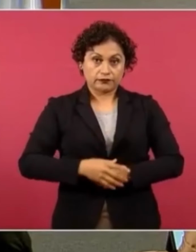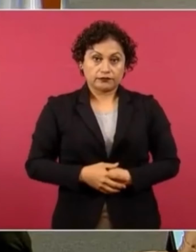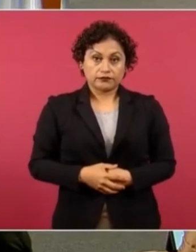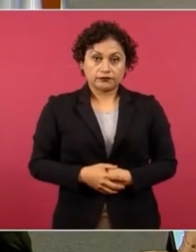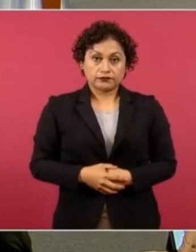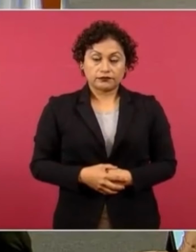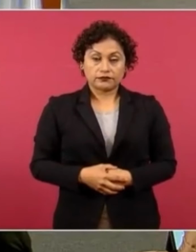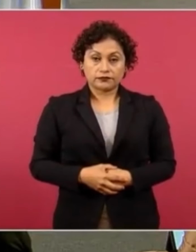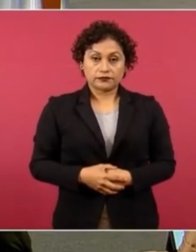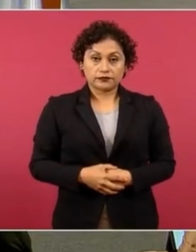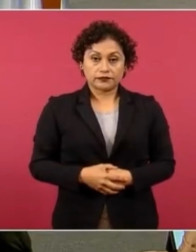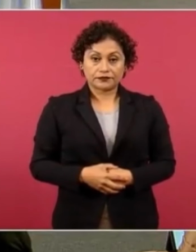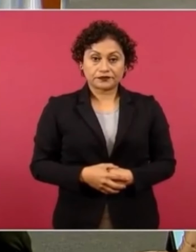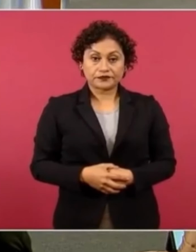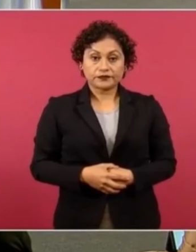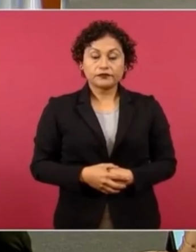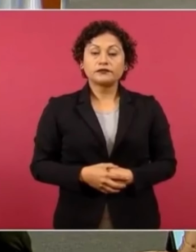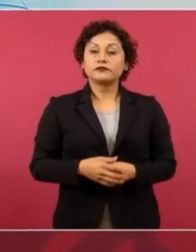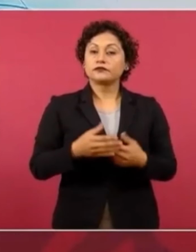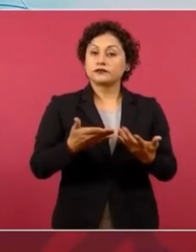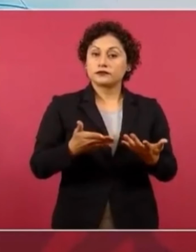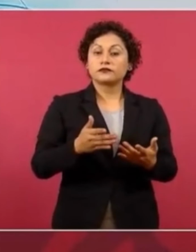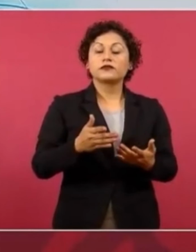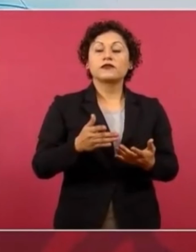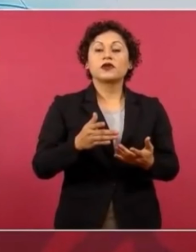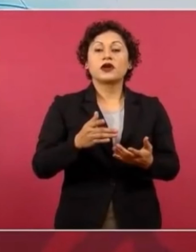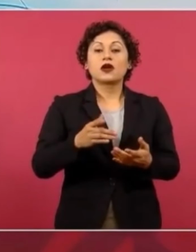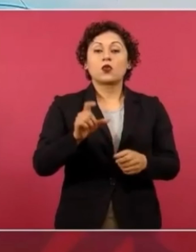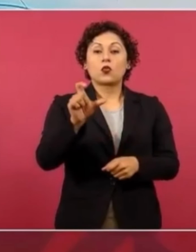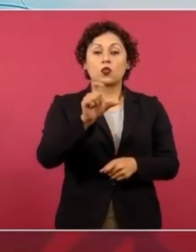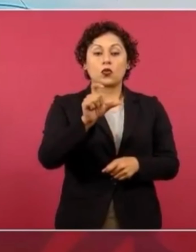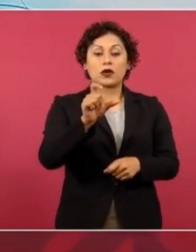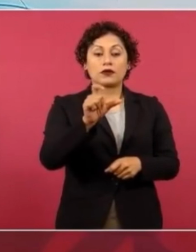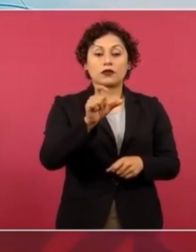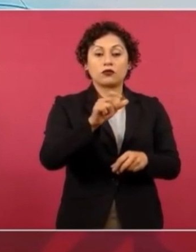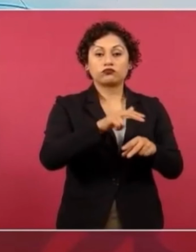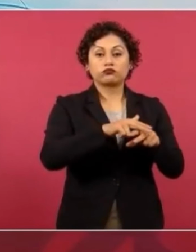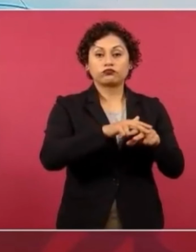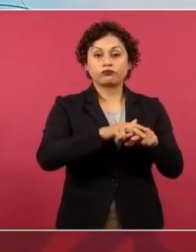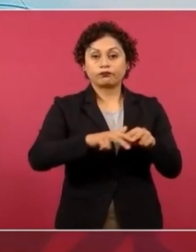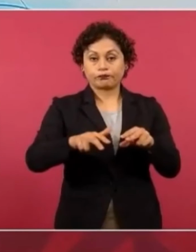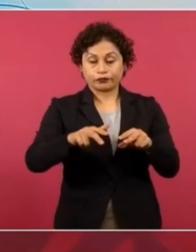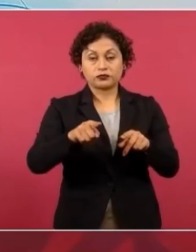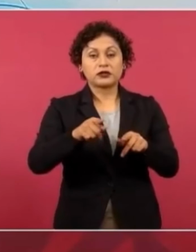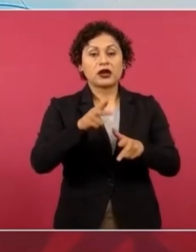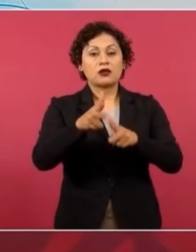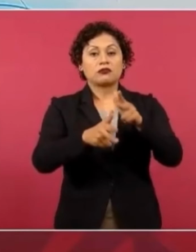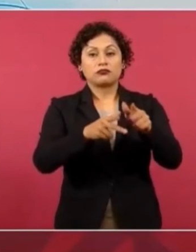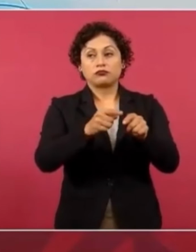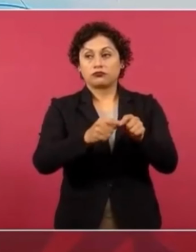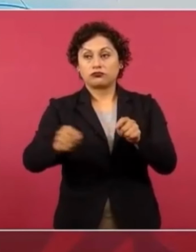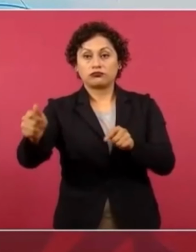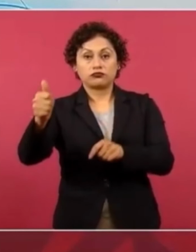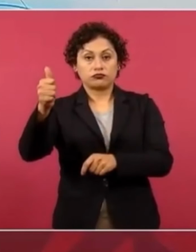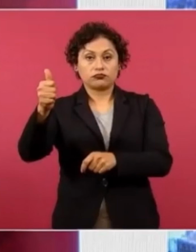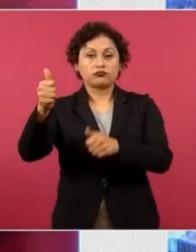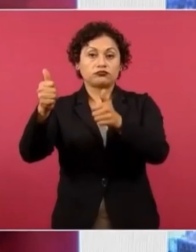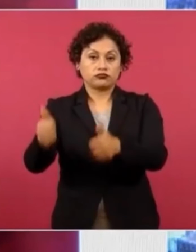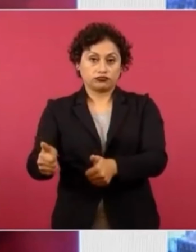Y finalmente, a dónde llega. Lo que corresponde al tramo 3 es de Ocoyoacac